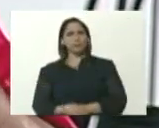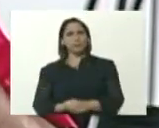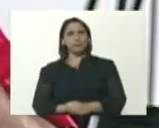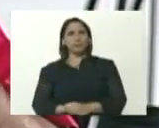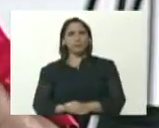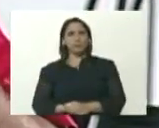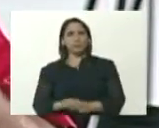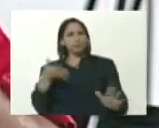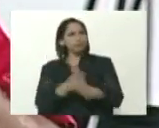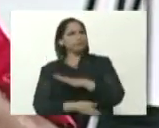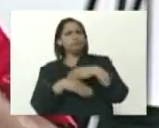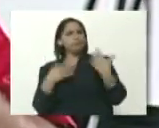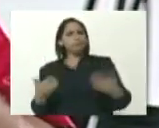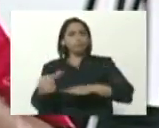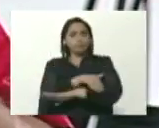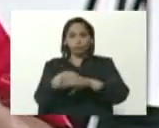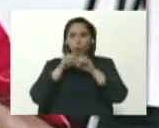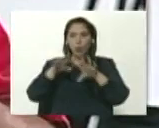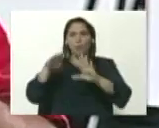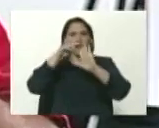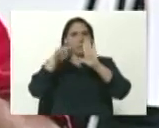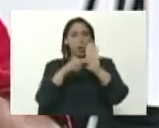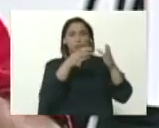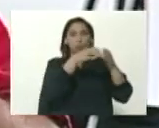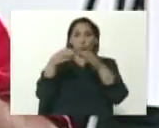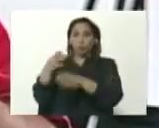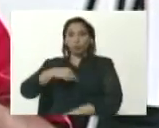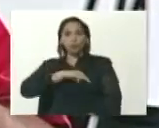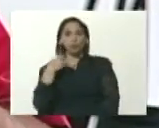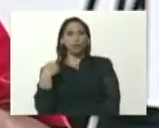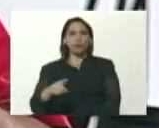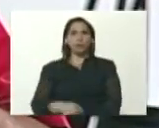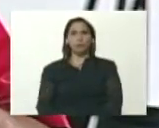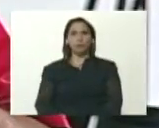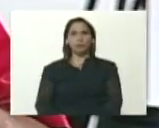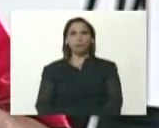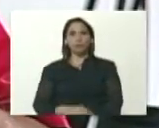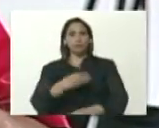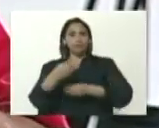tu calle? Esos niveles de organización, nosotros hemos venido